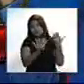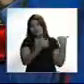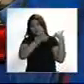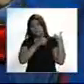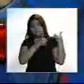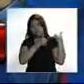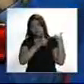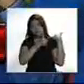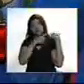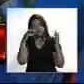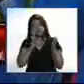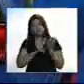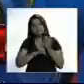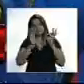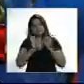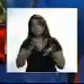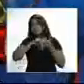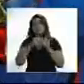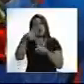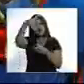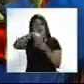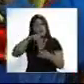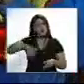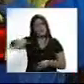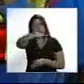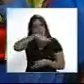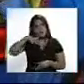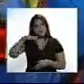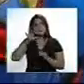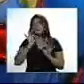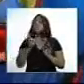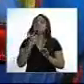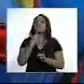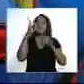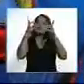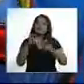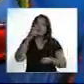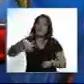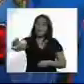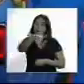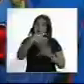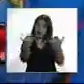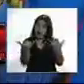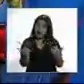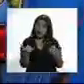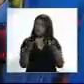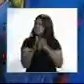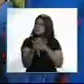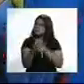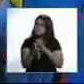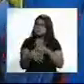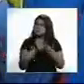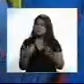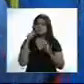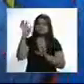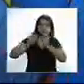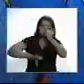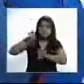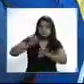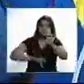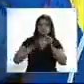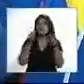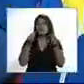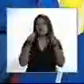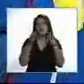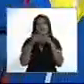de ser el garante de lo que es el voto popular, de lo que ha sido la expresión del pueblo. En este momento, ¿cuál es su balance en relación a